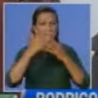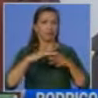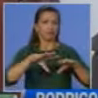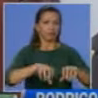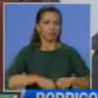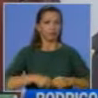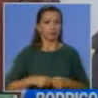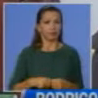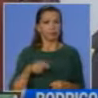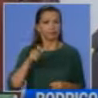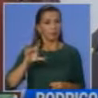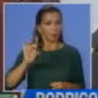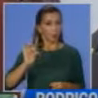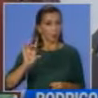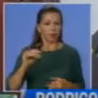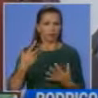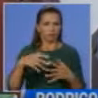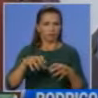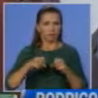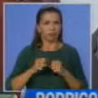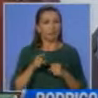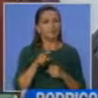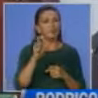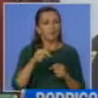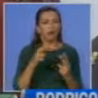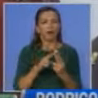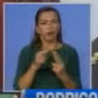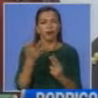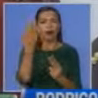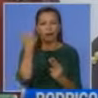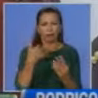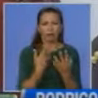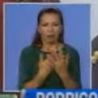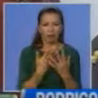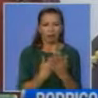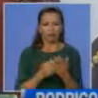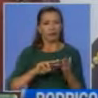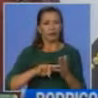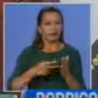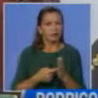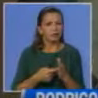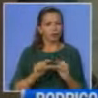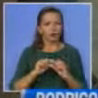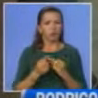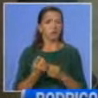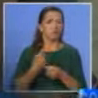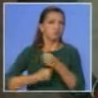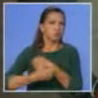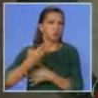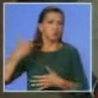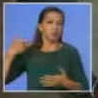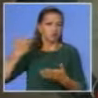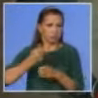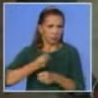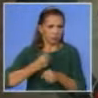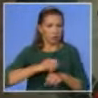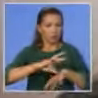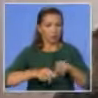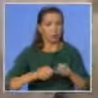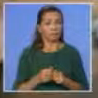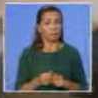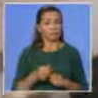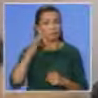ellos hay varios conocidos que tienen antecedentes, entonces por eso deducimos de que es una banda de algunos años. Esto se logró luego de 2 meses